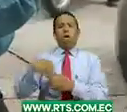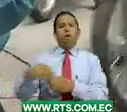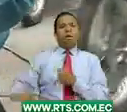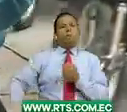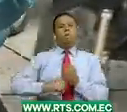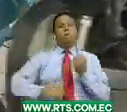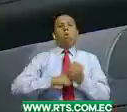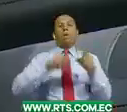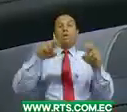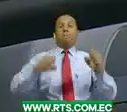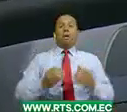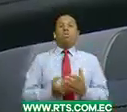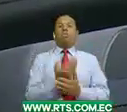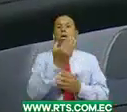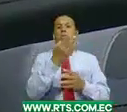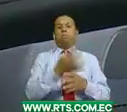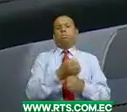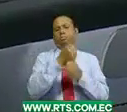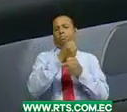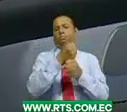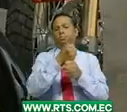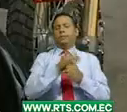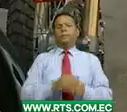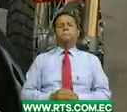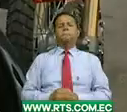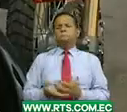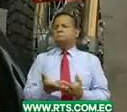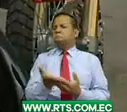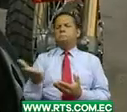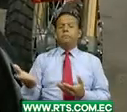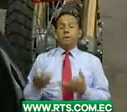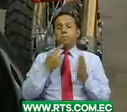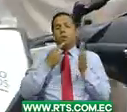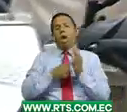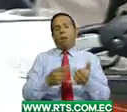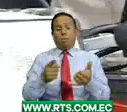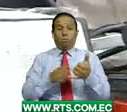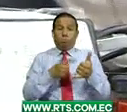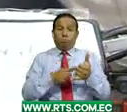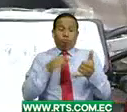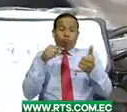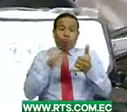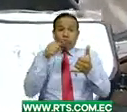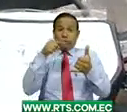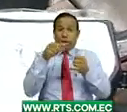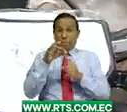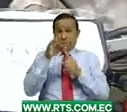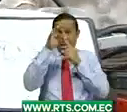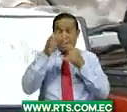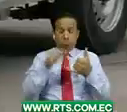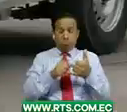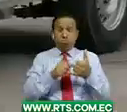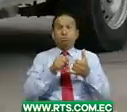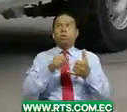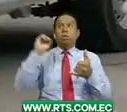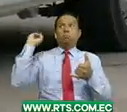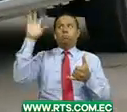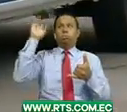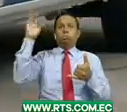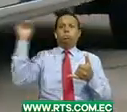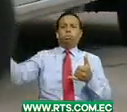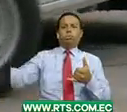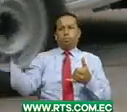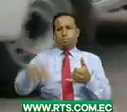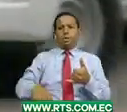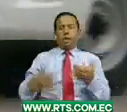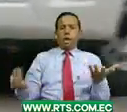ciudad de Guayaquil. Entre esas herramientas están los botones de pánico, la adecuación de radios para las camionetas que fueron ya